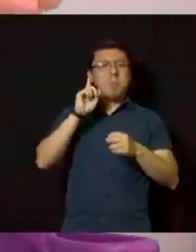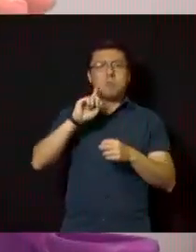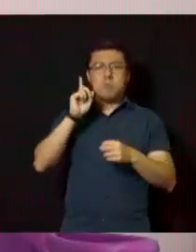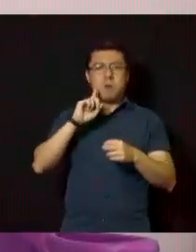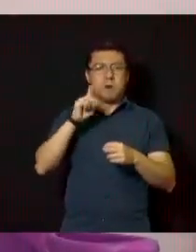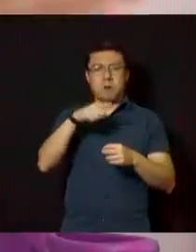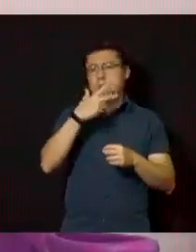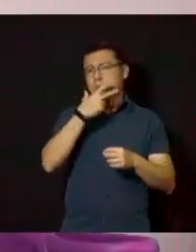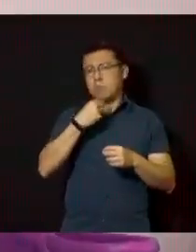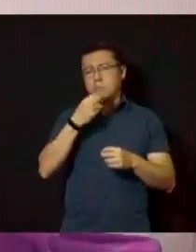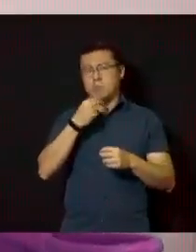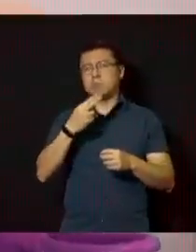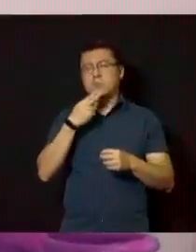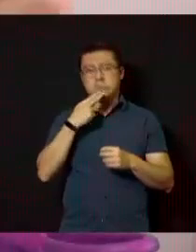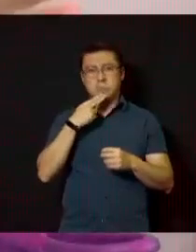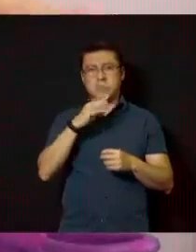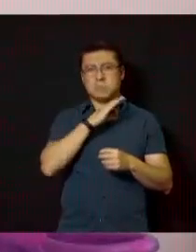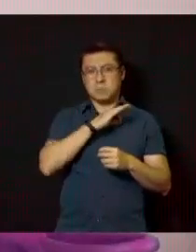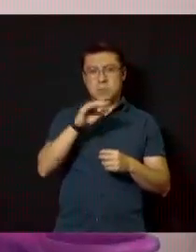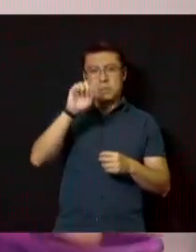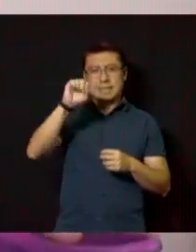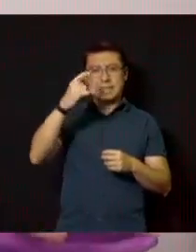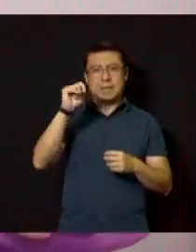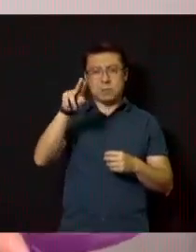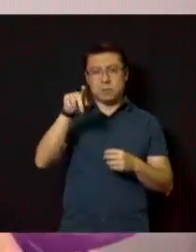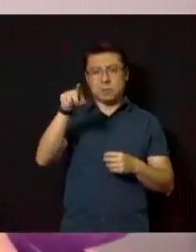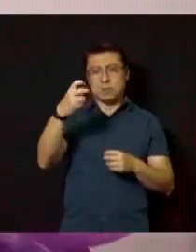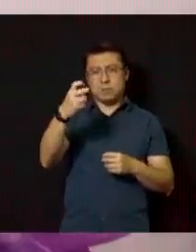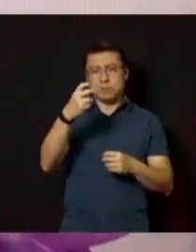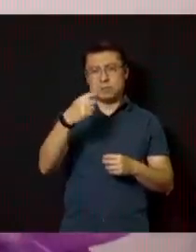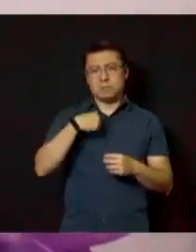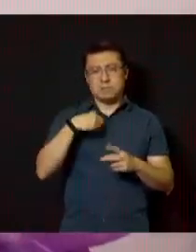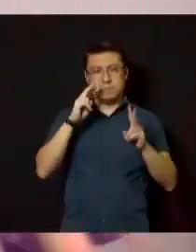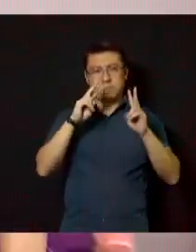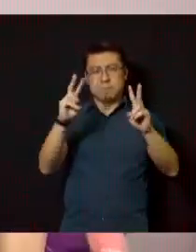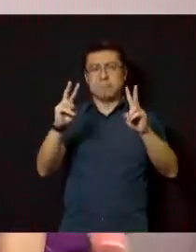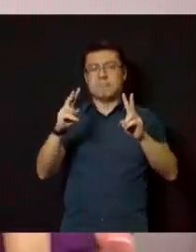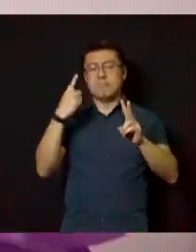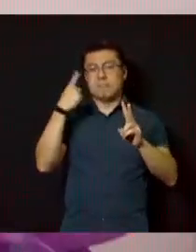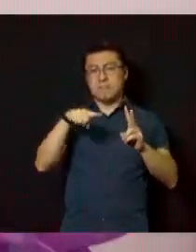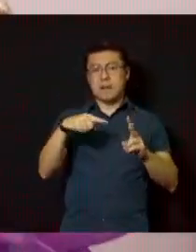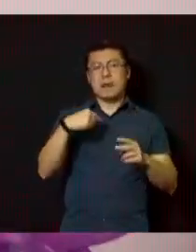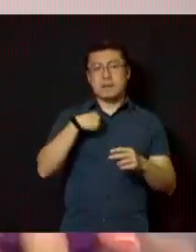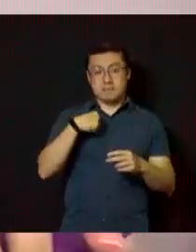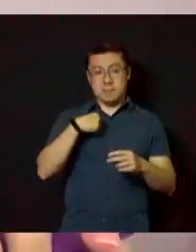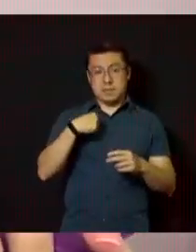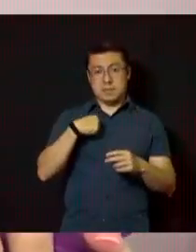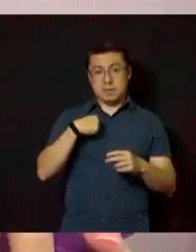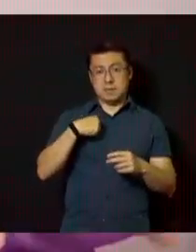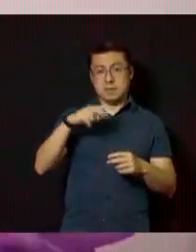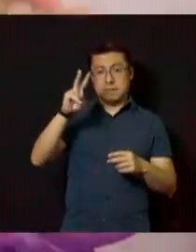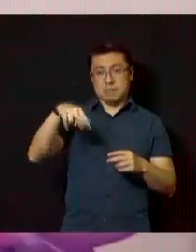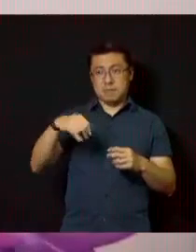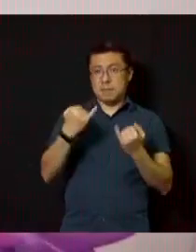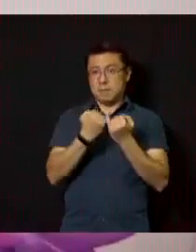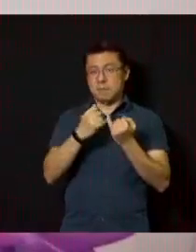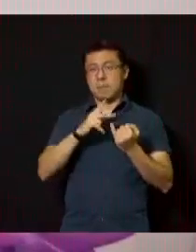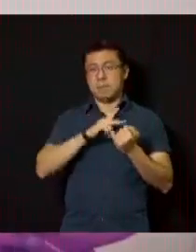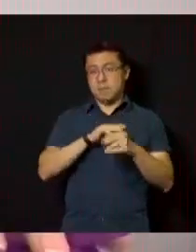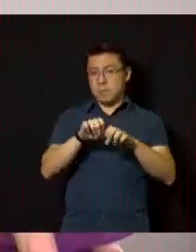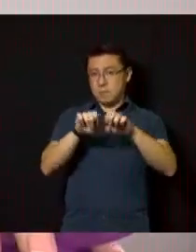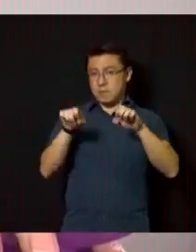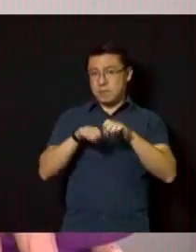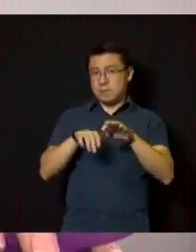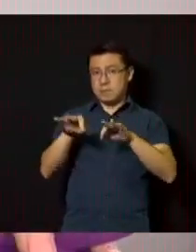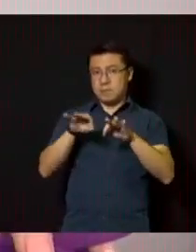hombres. Así veo Save2, a este nivel lo veo. Entonces, sí, para mí, para Patricia Monroy, y lo que le transmitimos al equipo de trabajo es que hay una gran